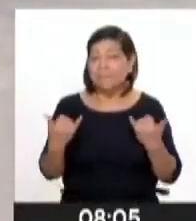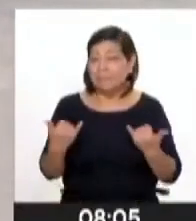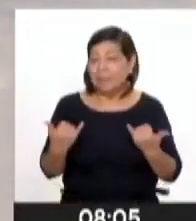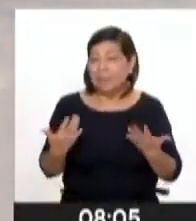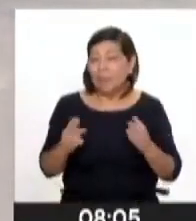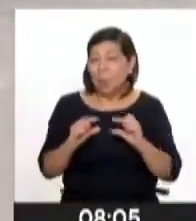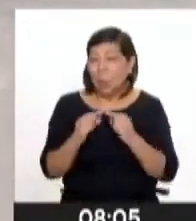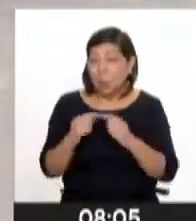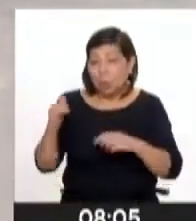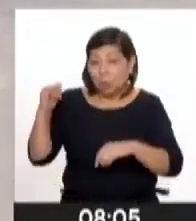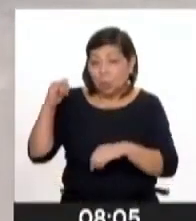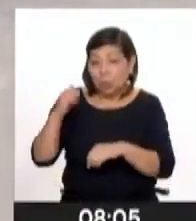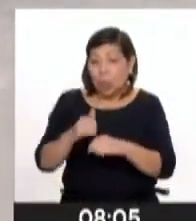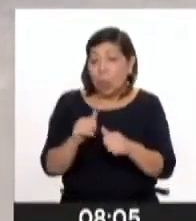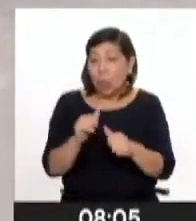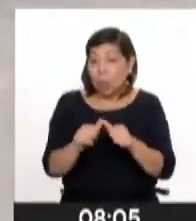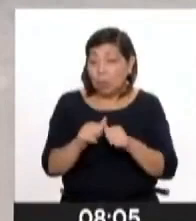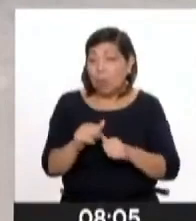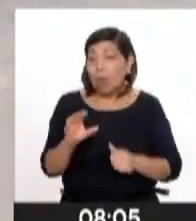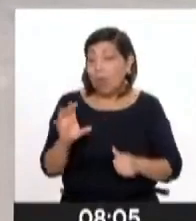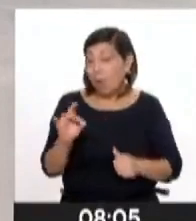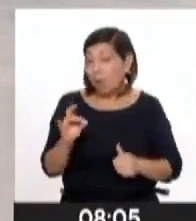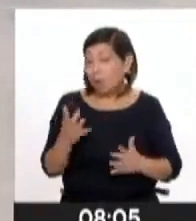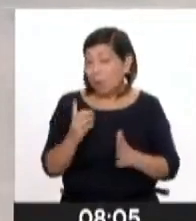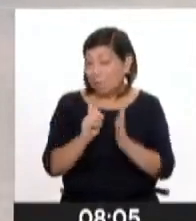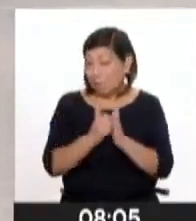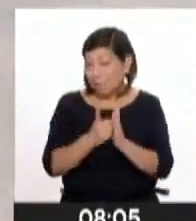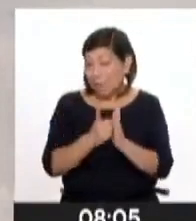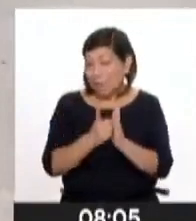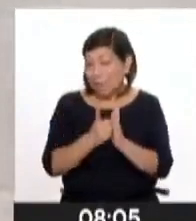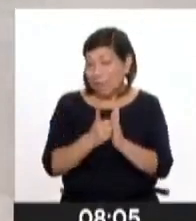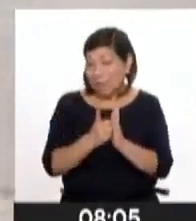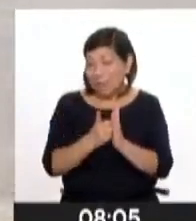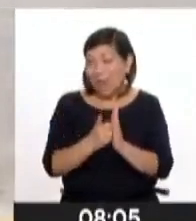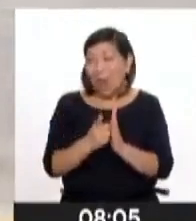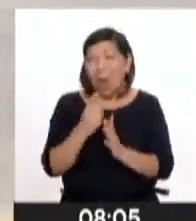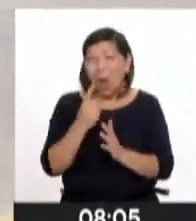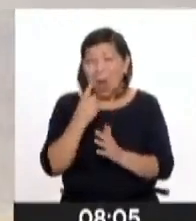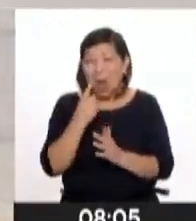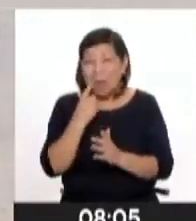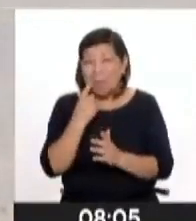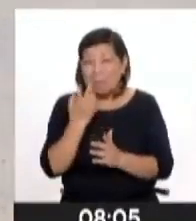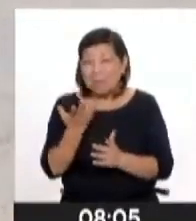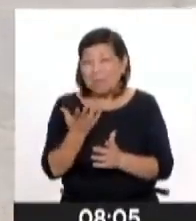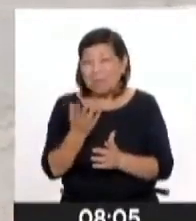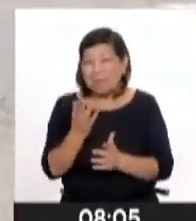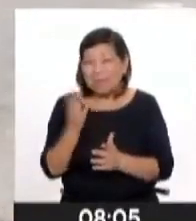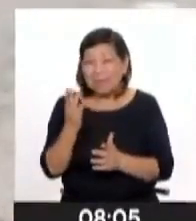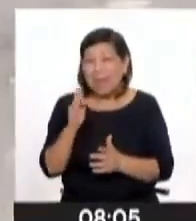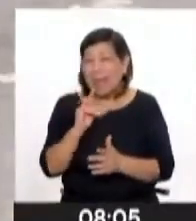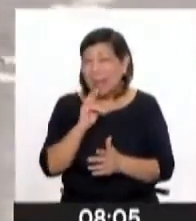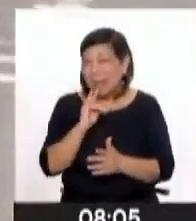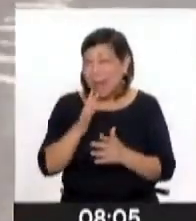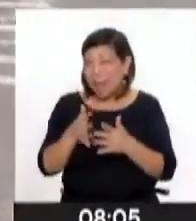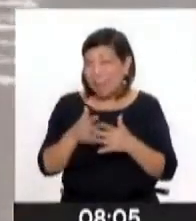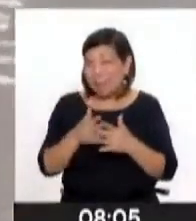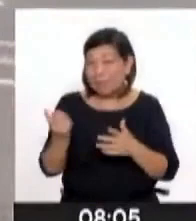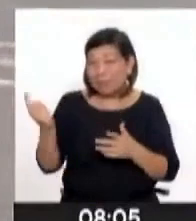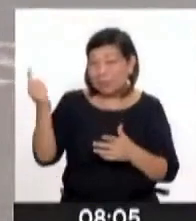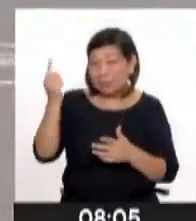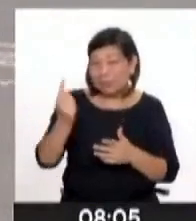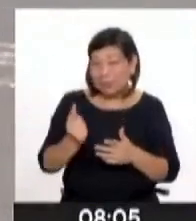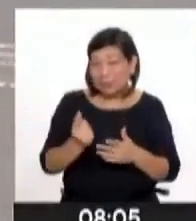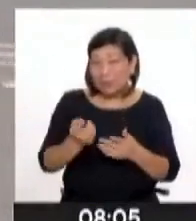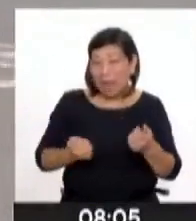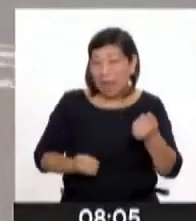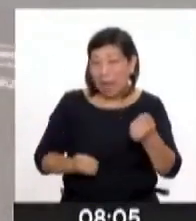año. Detalló que el prisionero ya ha pasado por chequeos médicos por parte de las autoridades peruanas y se verificó que su estado de salud